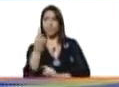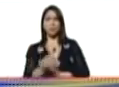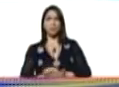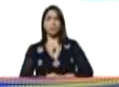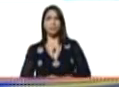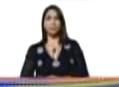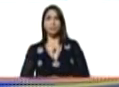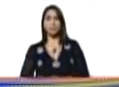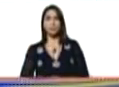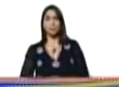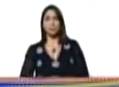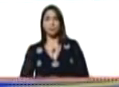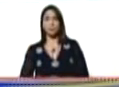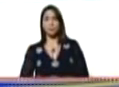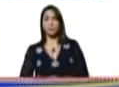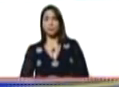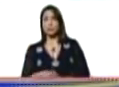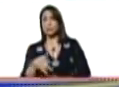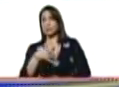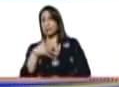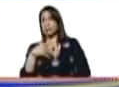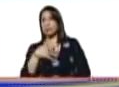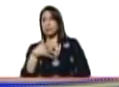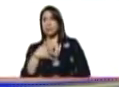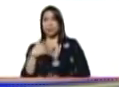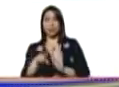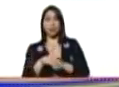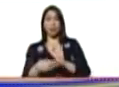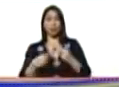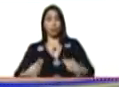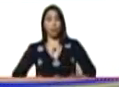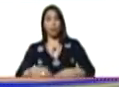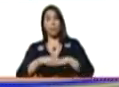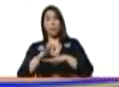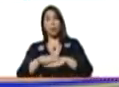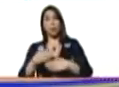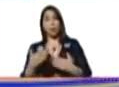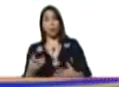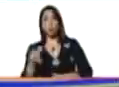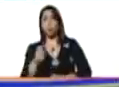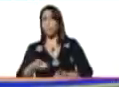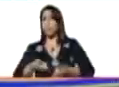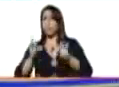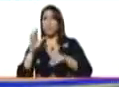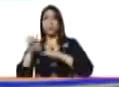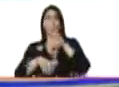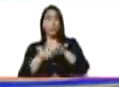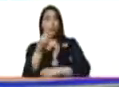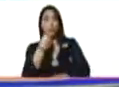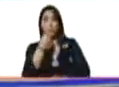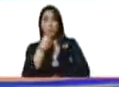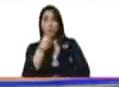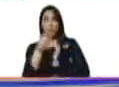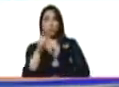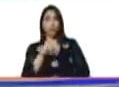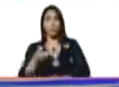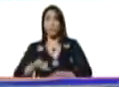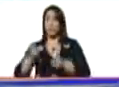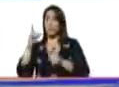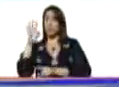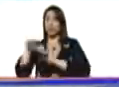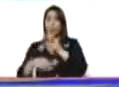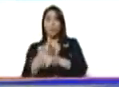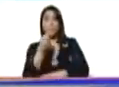los primeros. Afectados en este caso son los derechos humanos. ¿Por qué? Porque no nos permiten comprar alimentos, no nos permiten